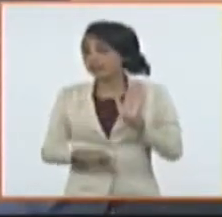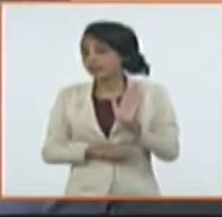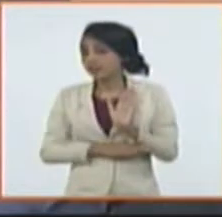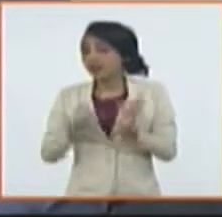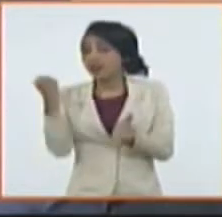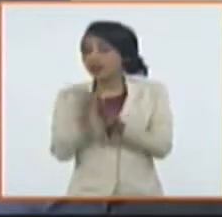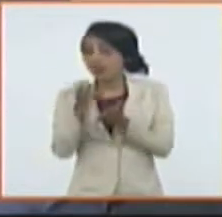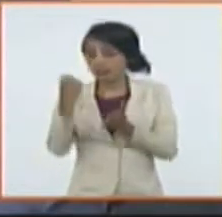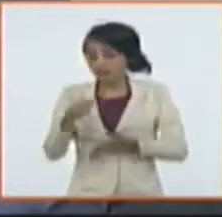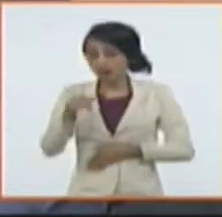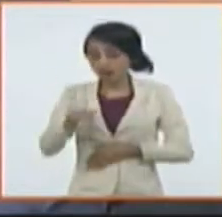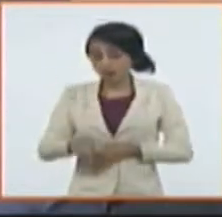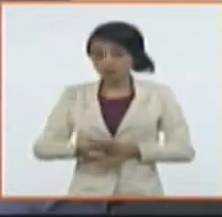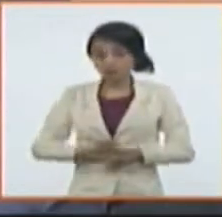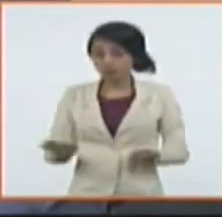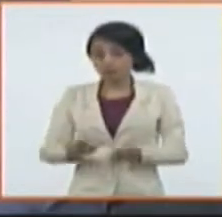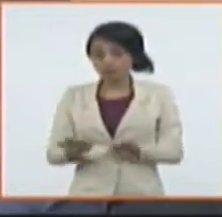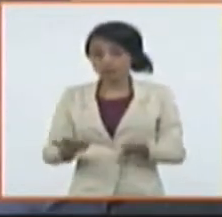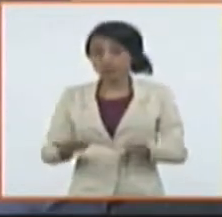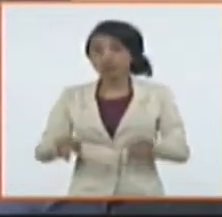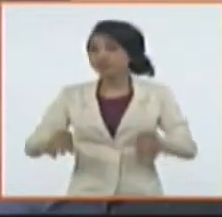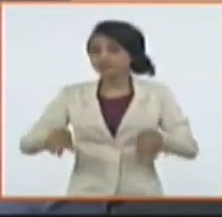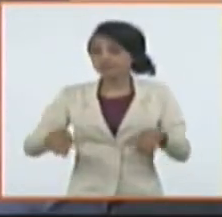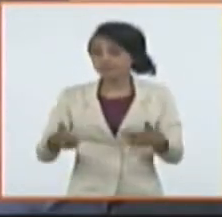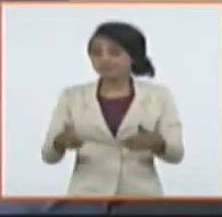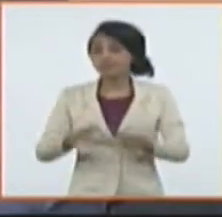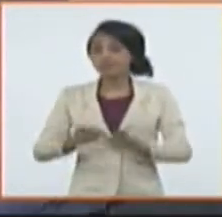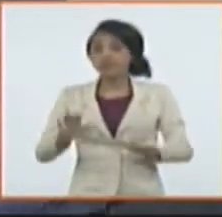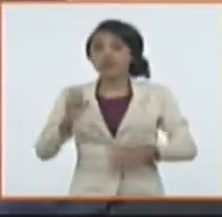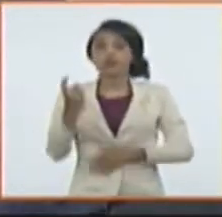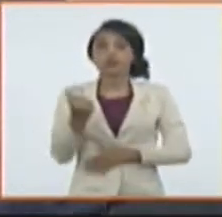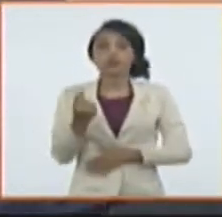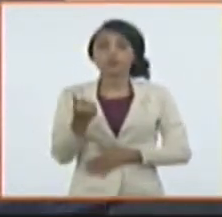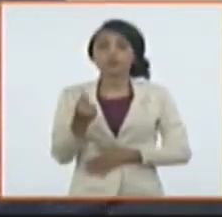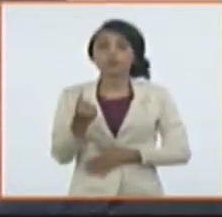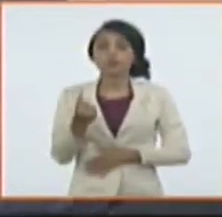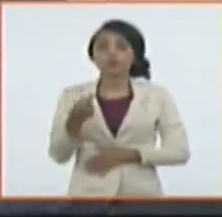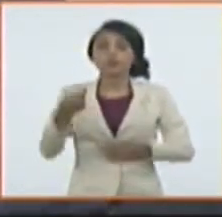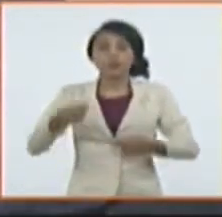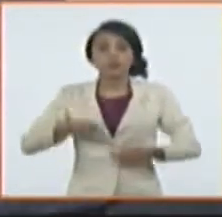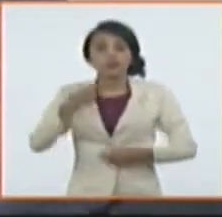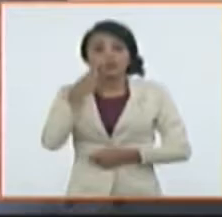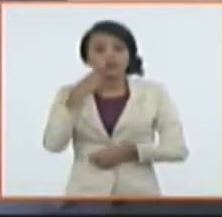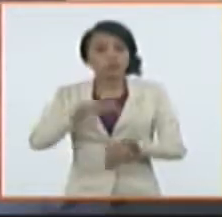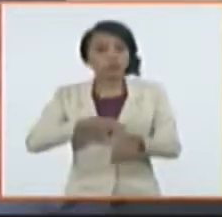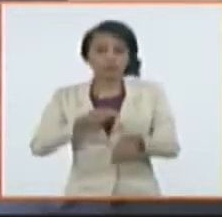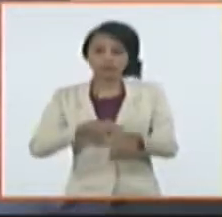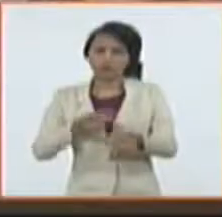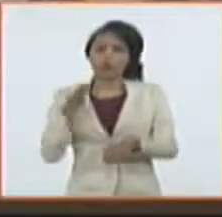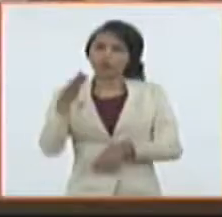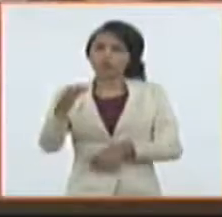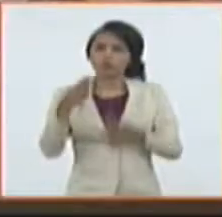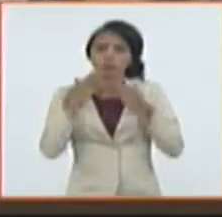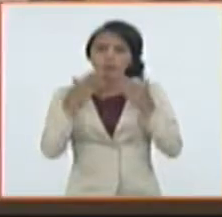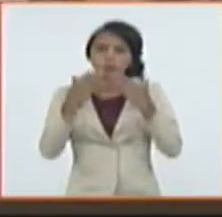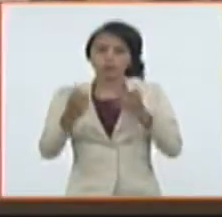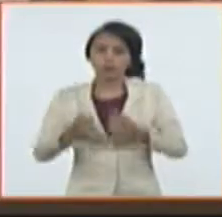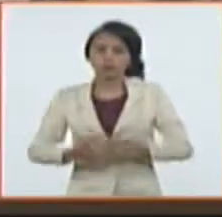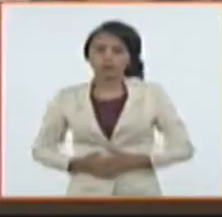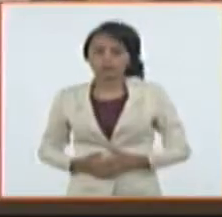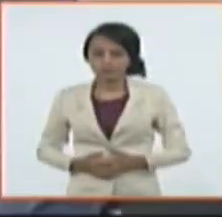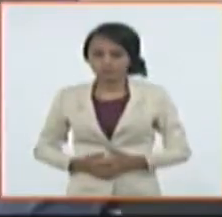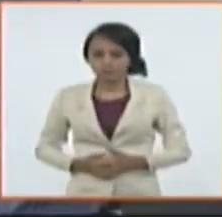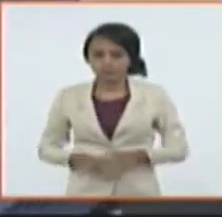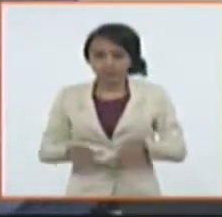aprobado e implementado para la economía, nos deben llegar a un momento mejor en la